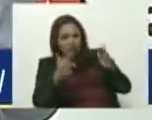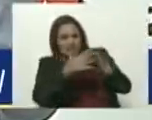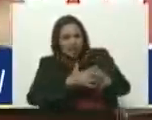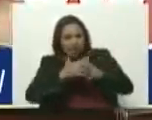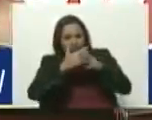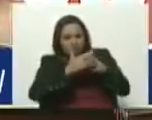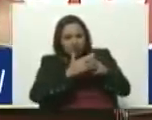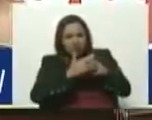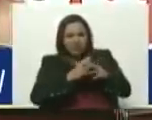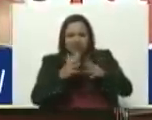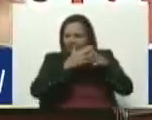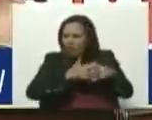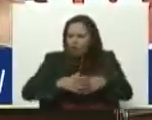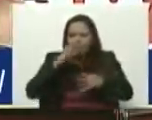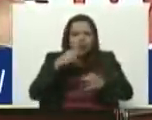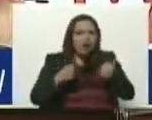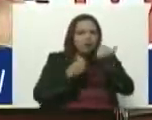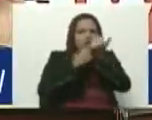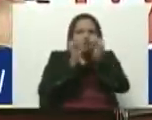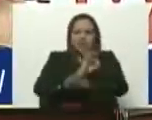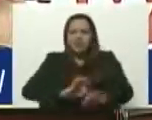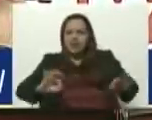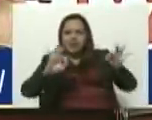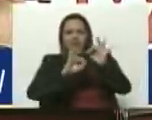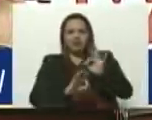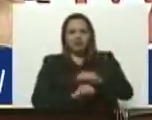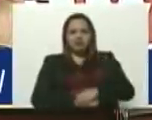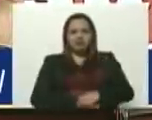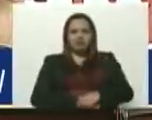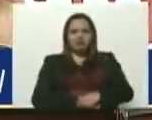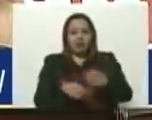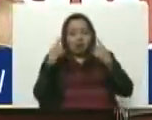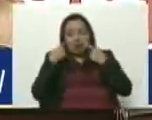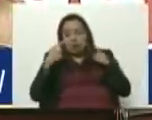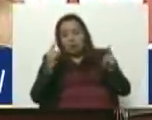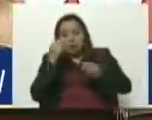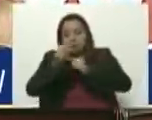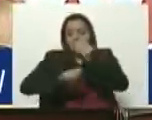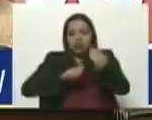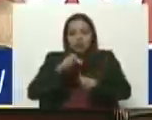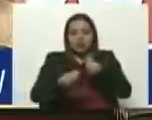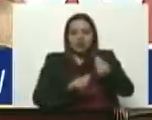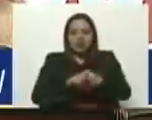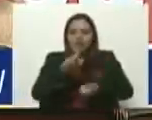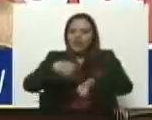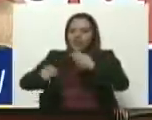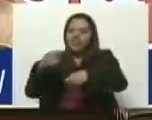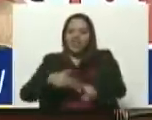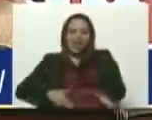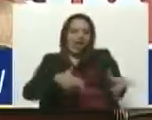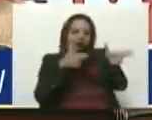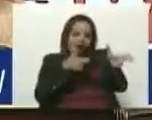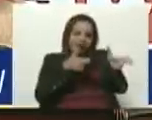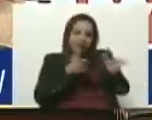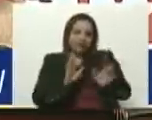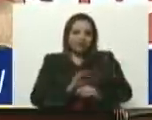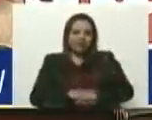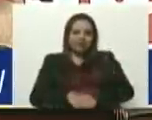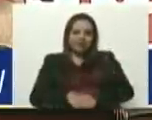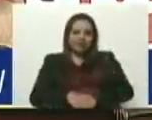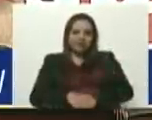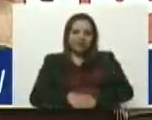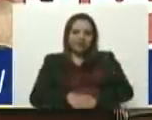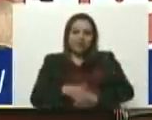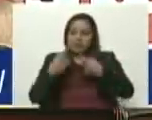nadie a nadie a menos que sea para vender armas eso no tienen a